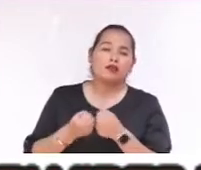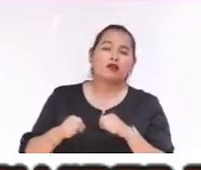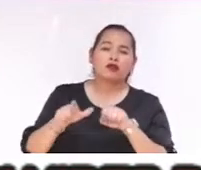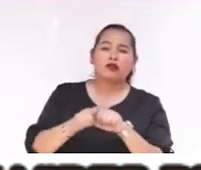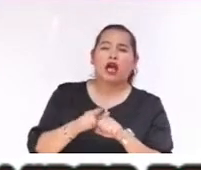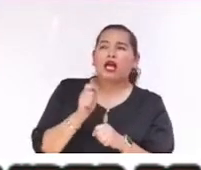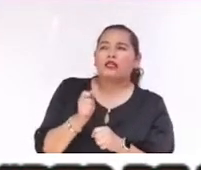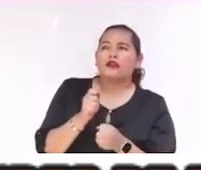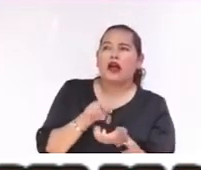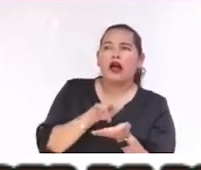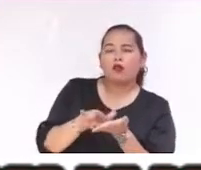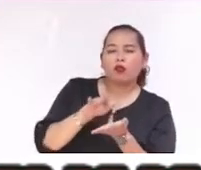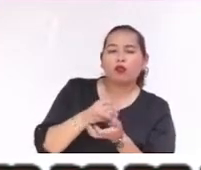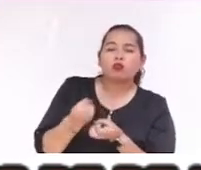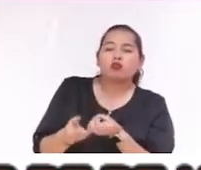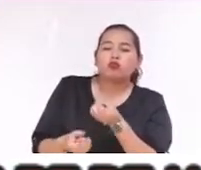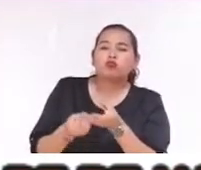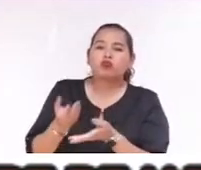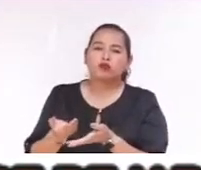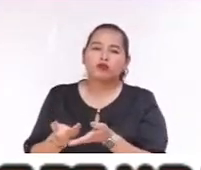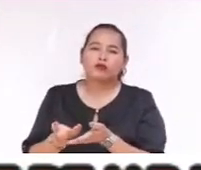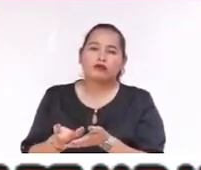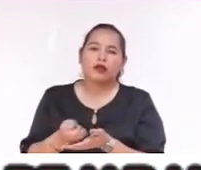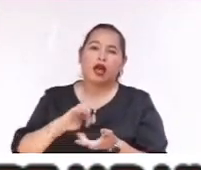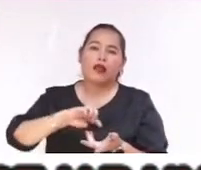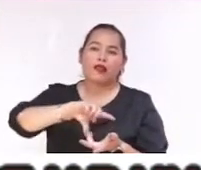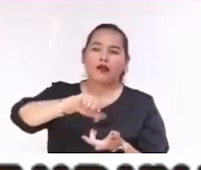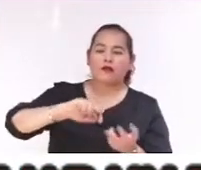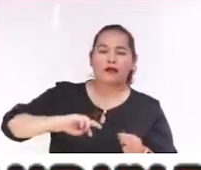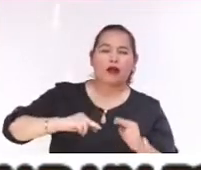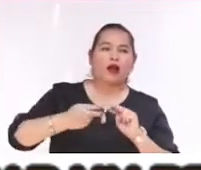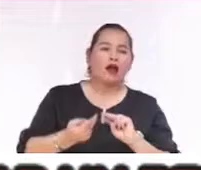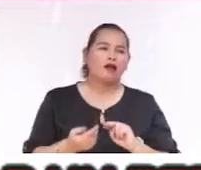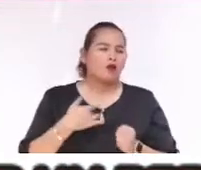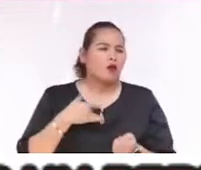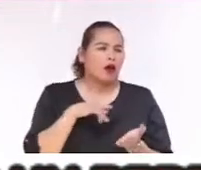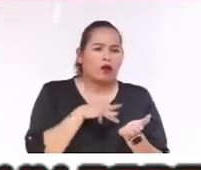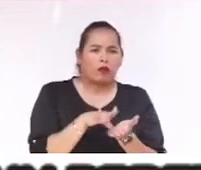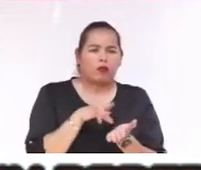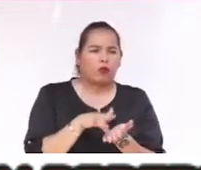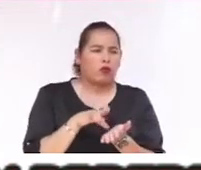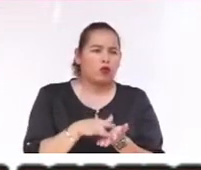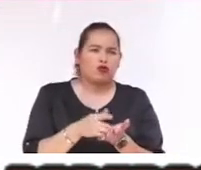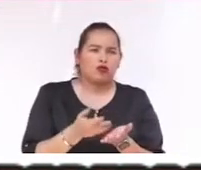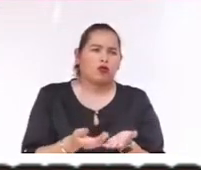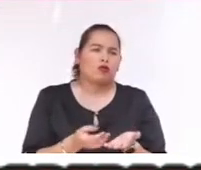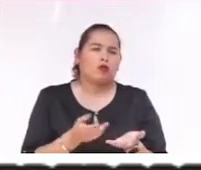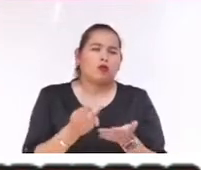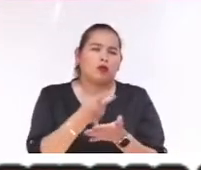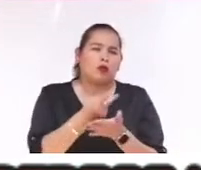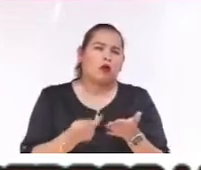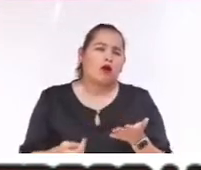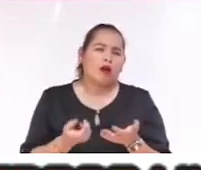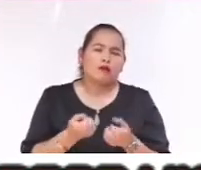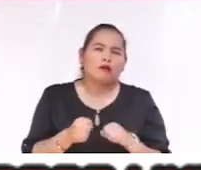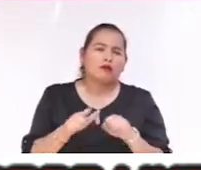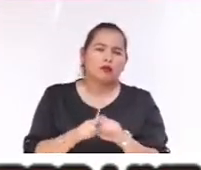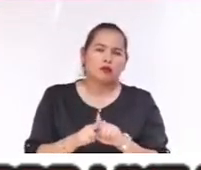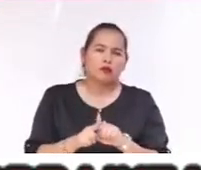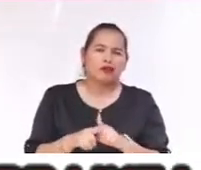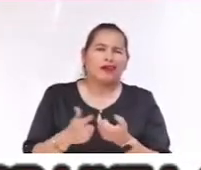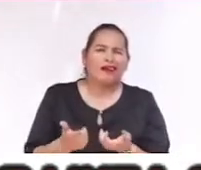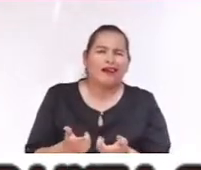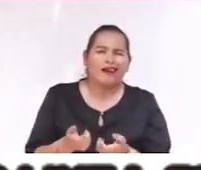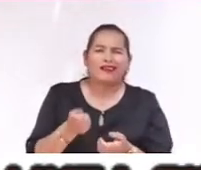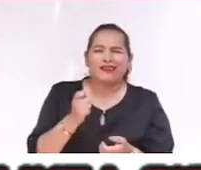asistencial. Y luego decir que apoyan los programas sociales, ¿verdad que no? Pues ahora ya están tan desesperados